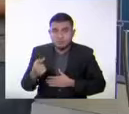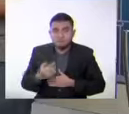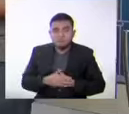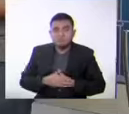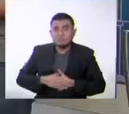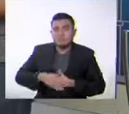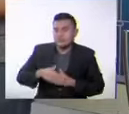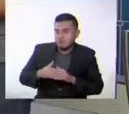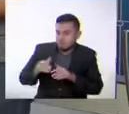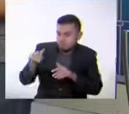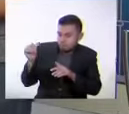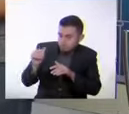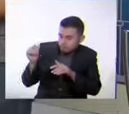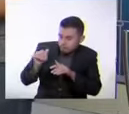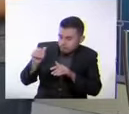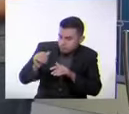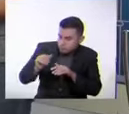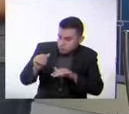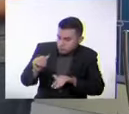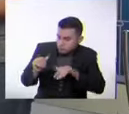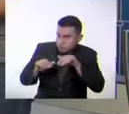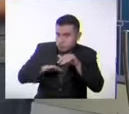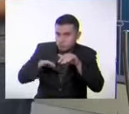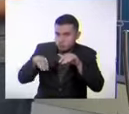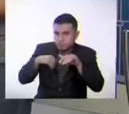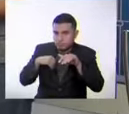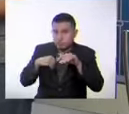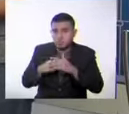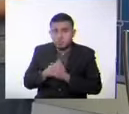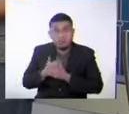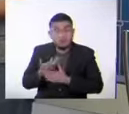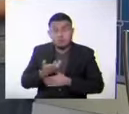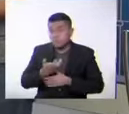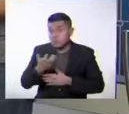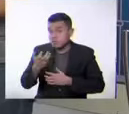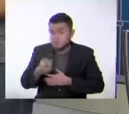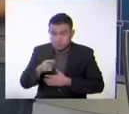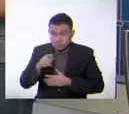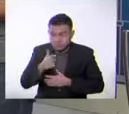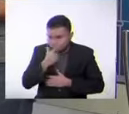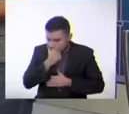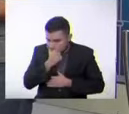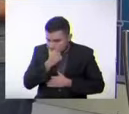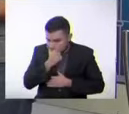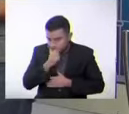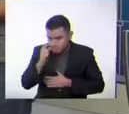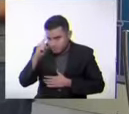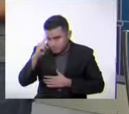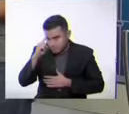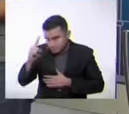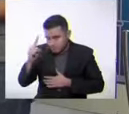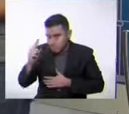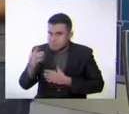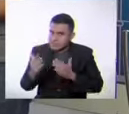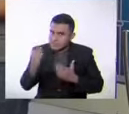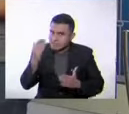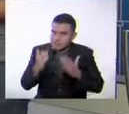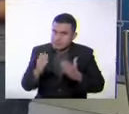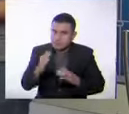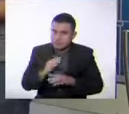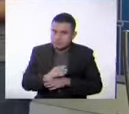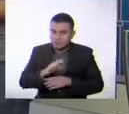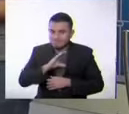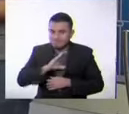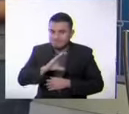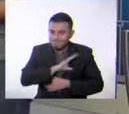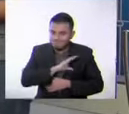en casa, pero no hay que tomar esos estereotipos, porque algunas veces son conductas estereotipadas,